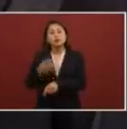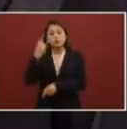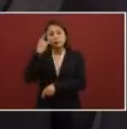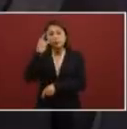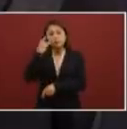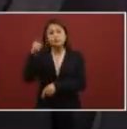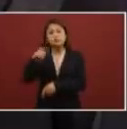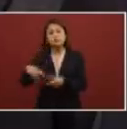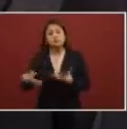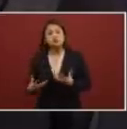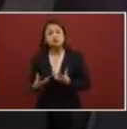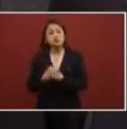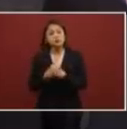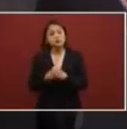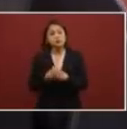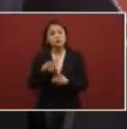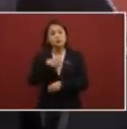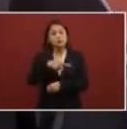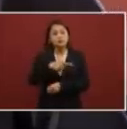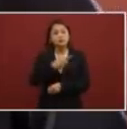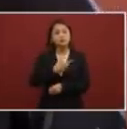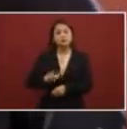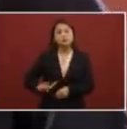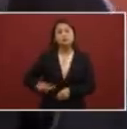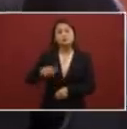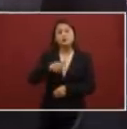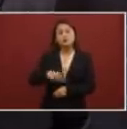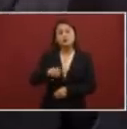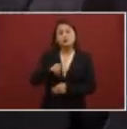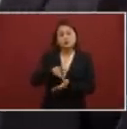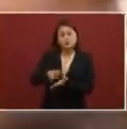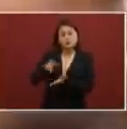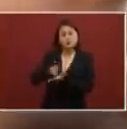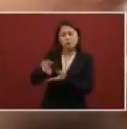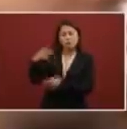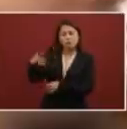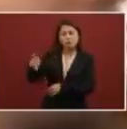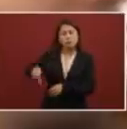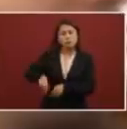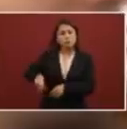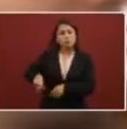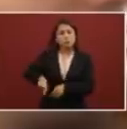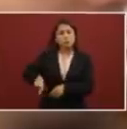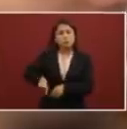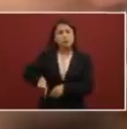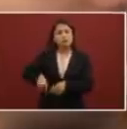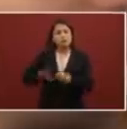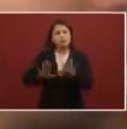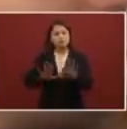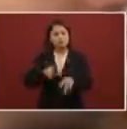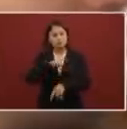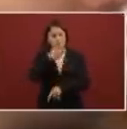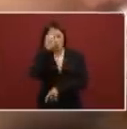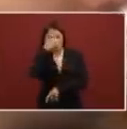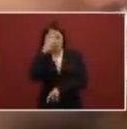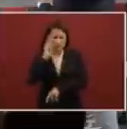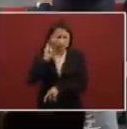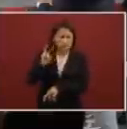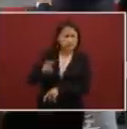usted, ha apoyado proyectos prioritarios de su gobierno. ¿Cómo lee usted esta declaración? ¿Qué opina de esta